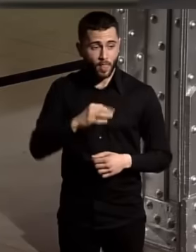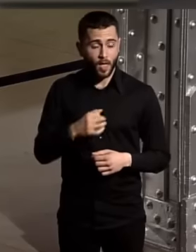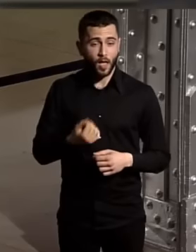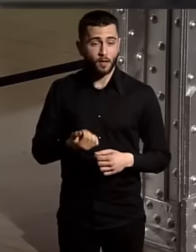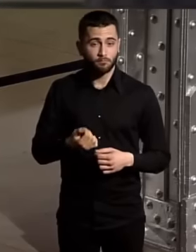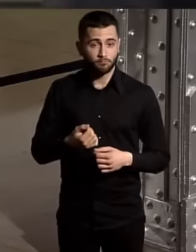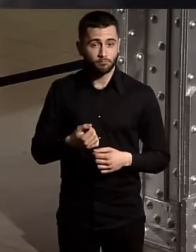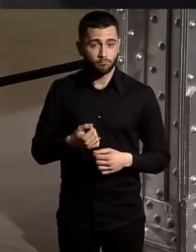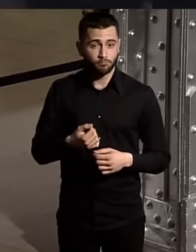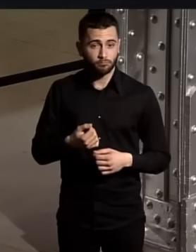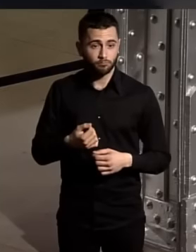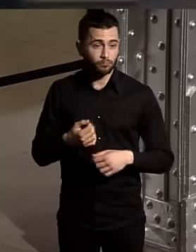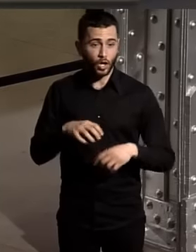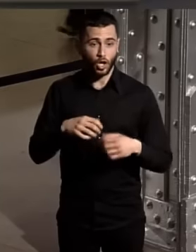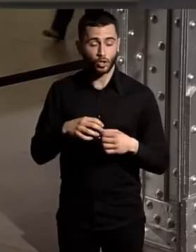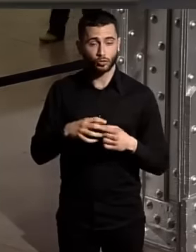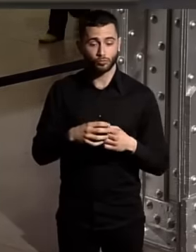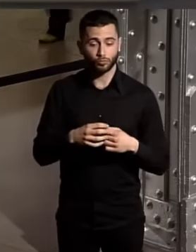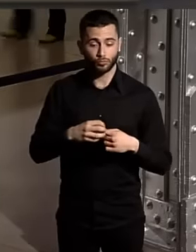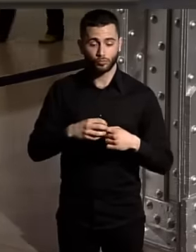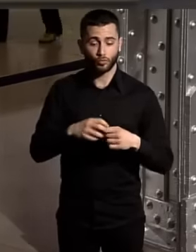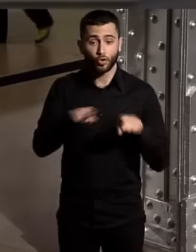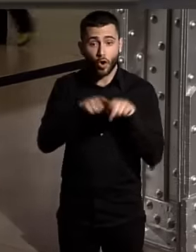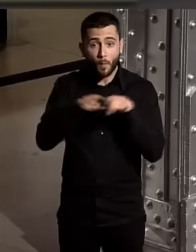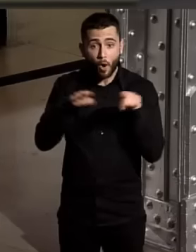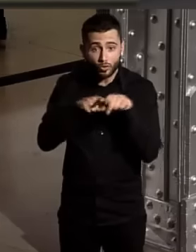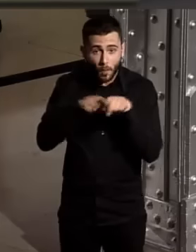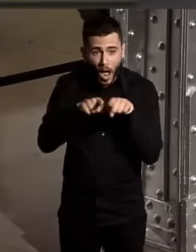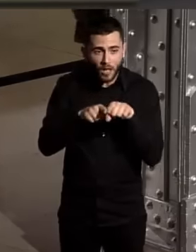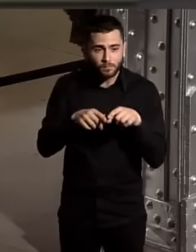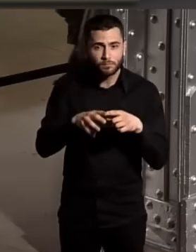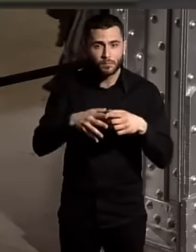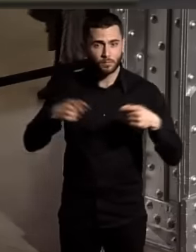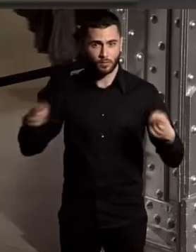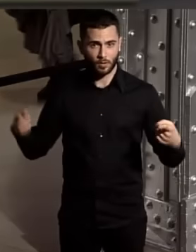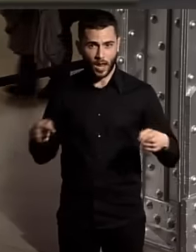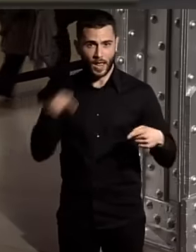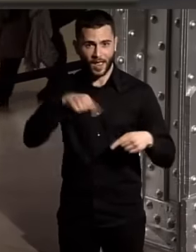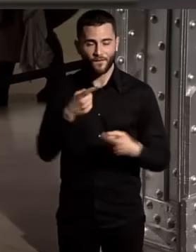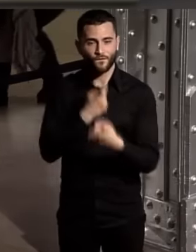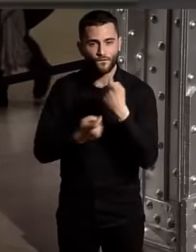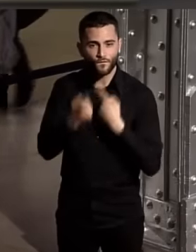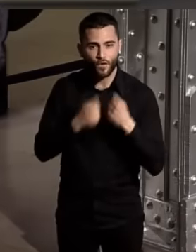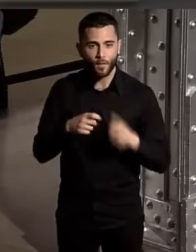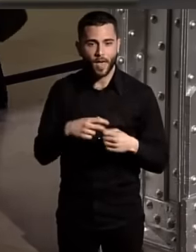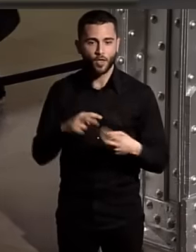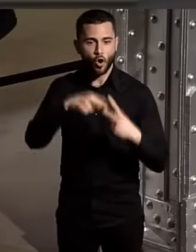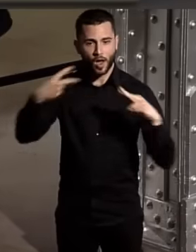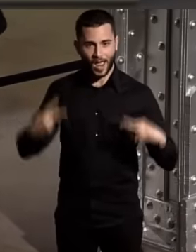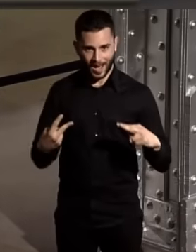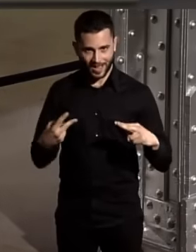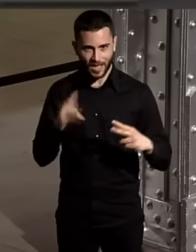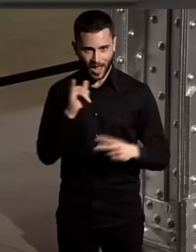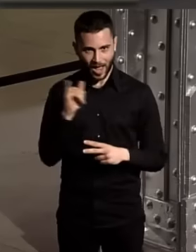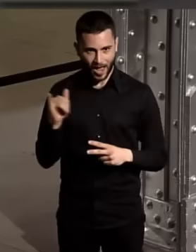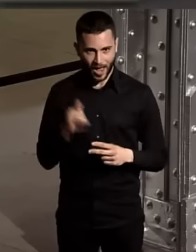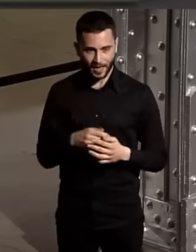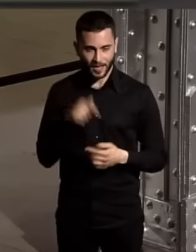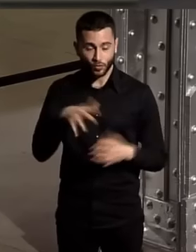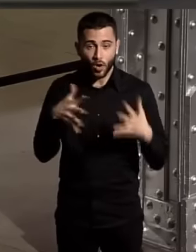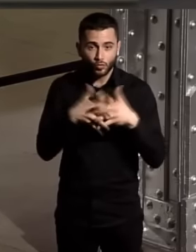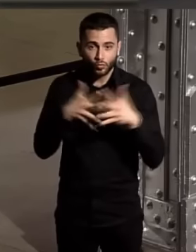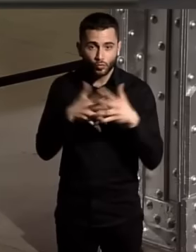las los extremos de nuestros cromosomas sabéis que los cromosomas es donde están los genes que tienen toda la información genética pues estos cromosomas están protegidos por unas